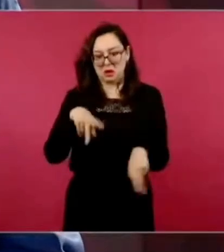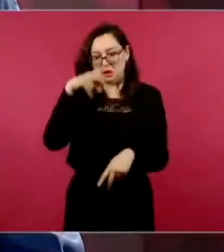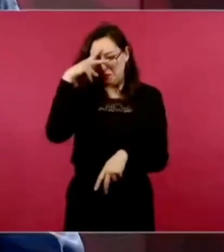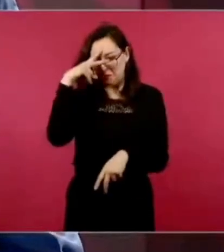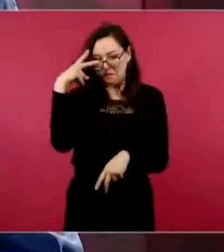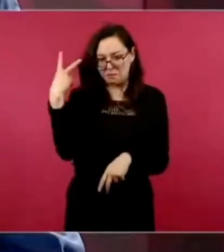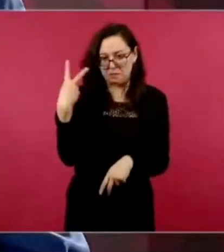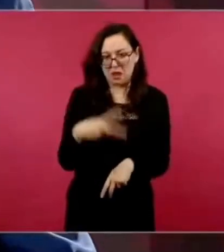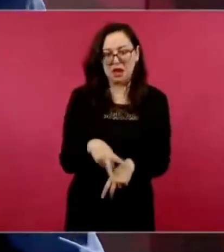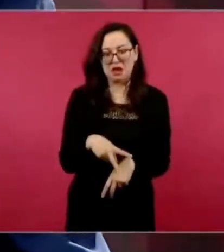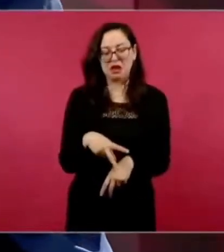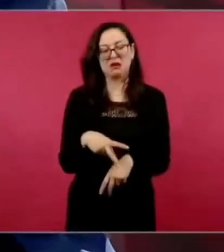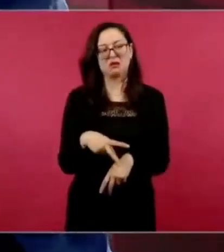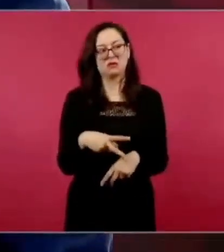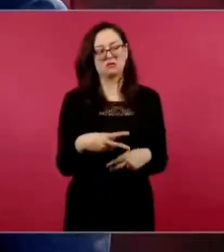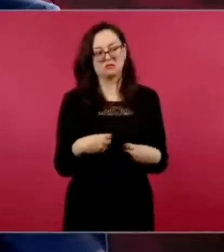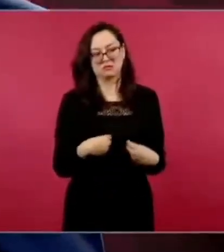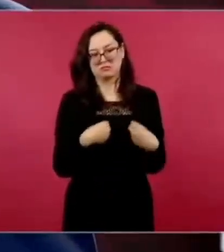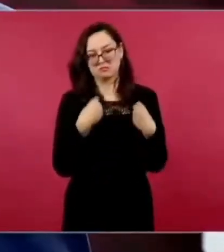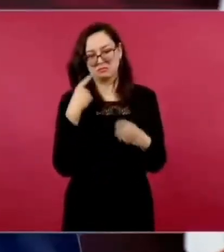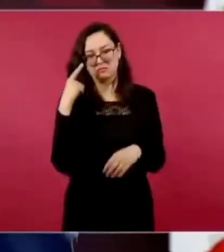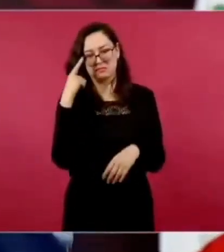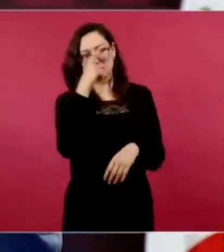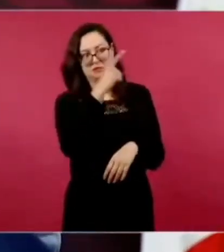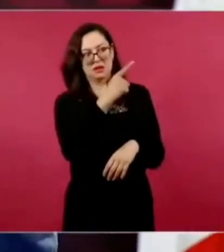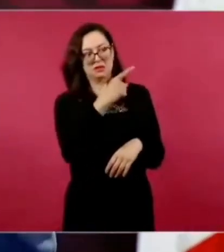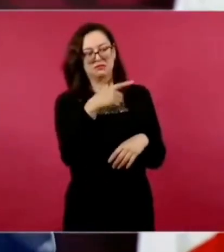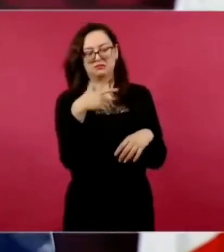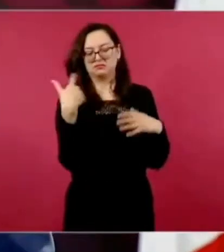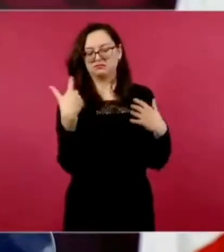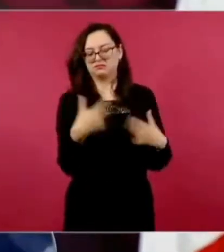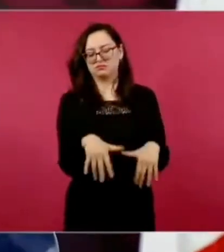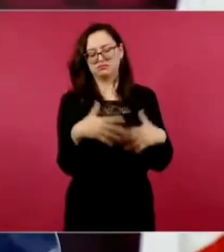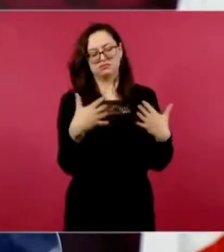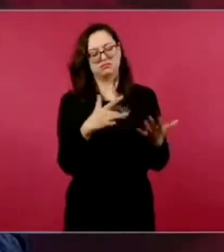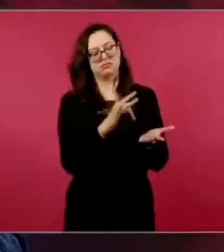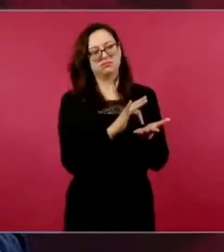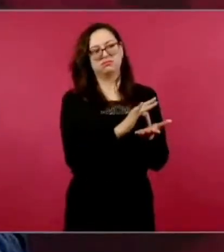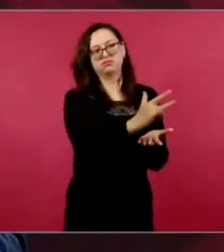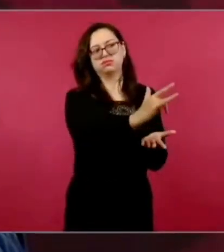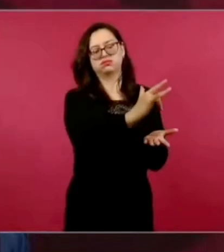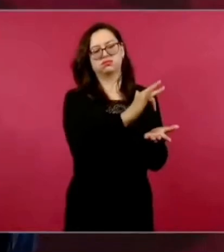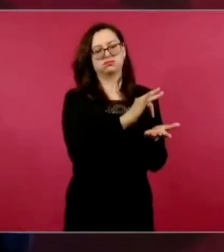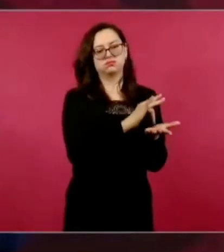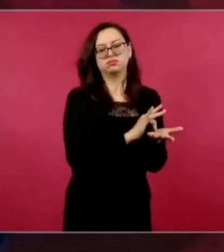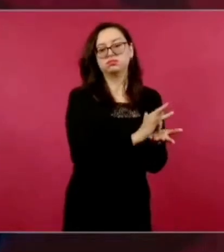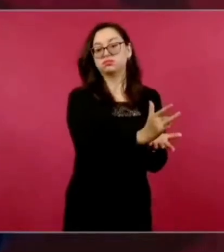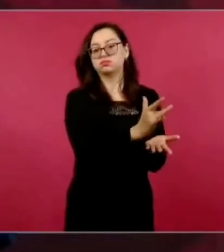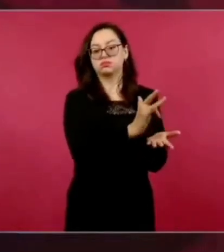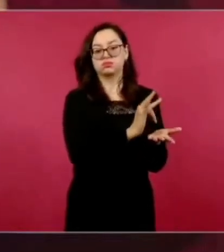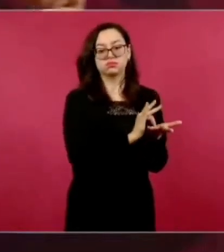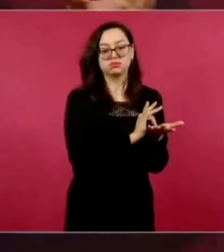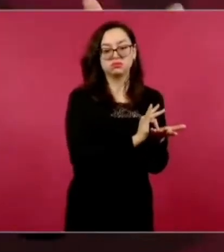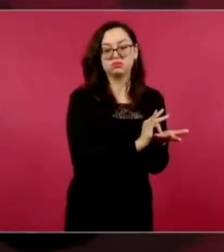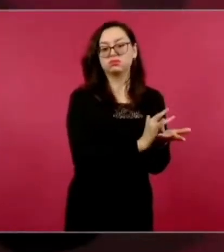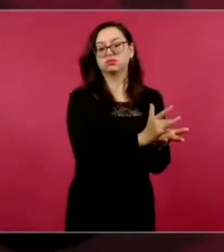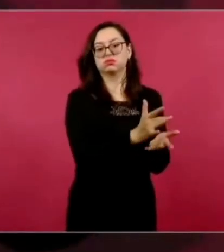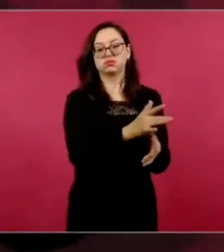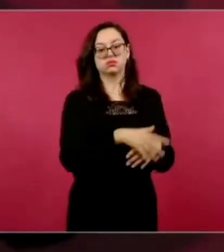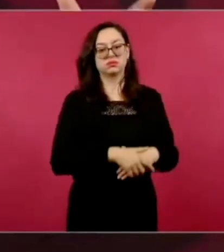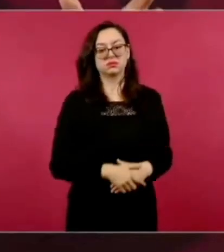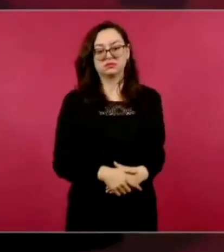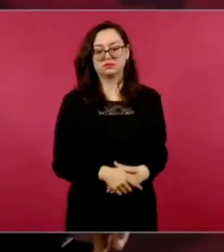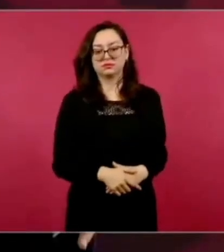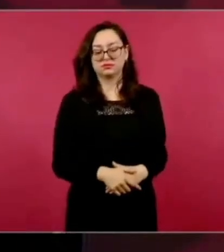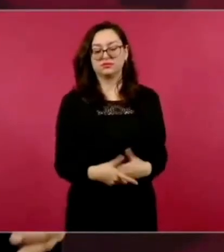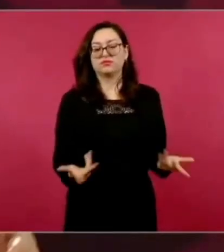mucho, mucho, mucho a nuestros paisanos migrantes, que envían todo este apoyo